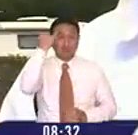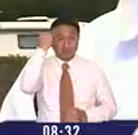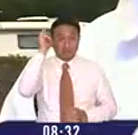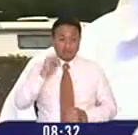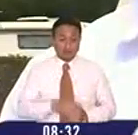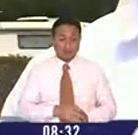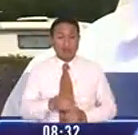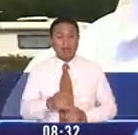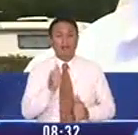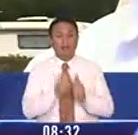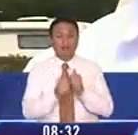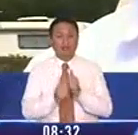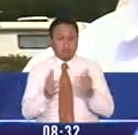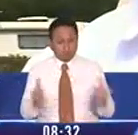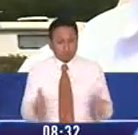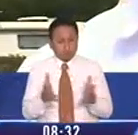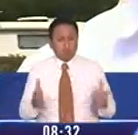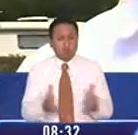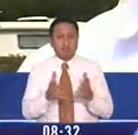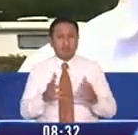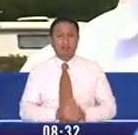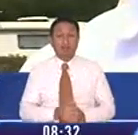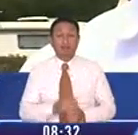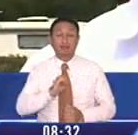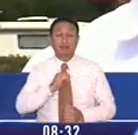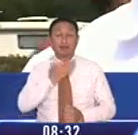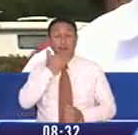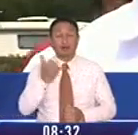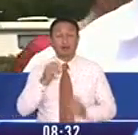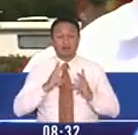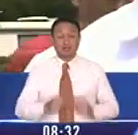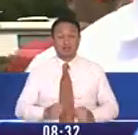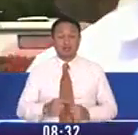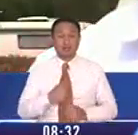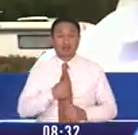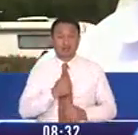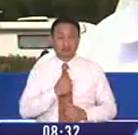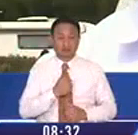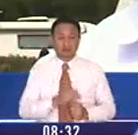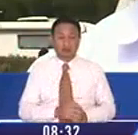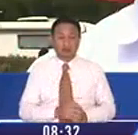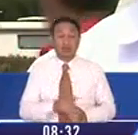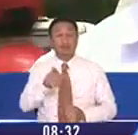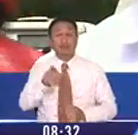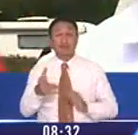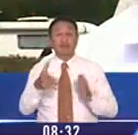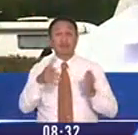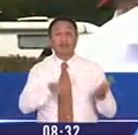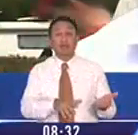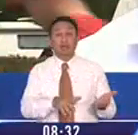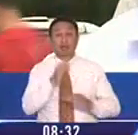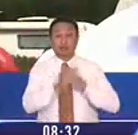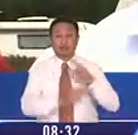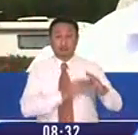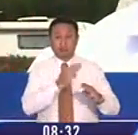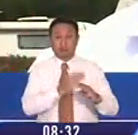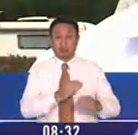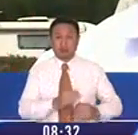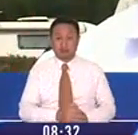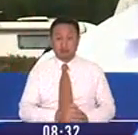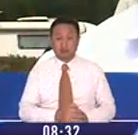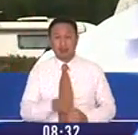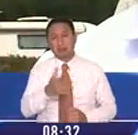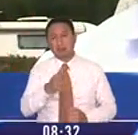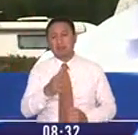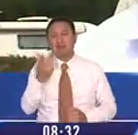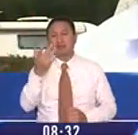la actividad física como un medio para mejorar la salud cardiovascular. La mortalidad cardiovascular a nivel mundial lleva más o